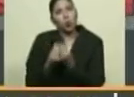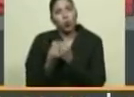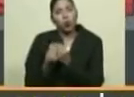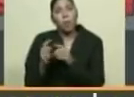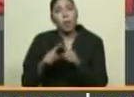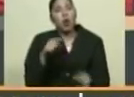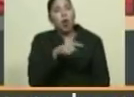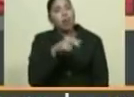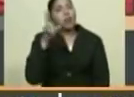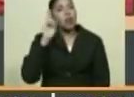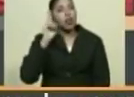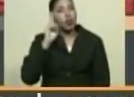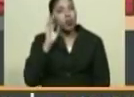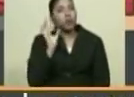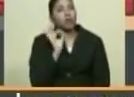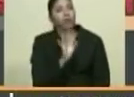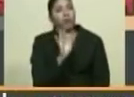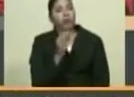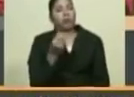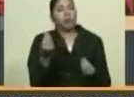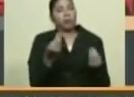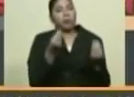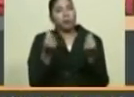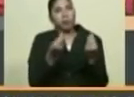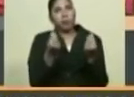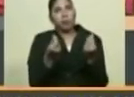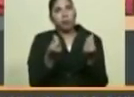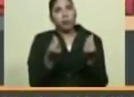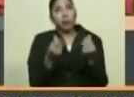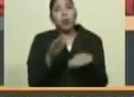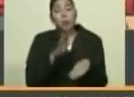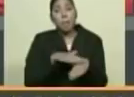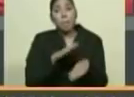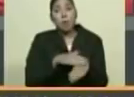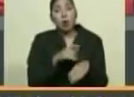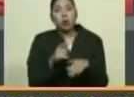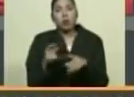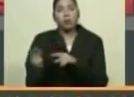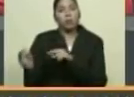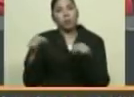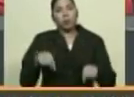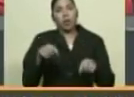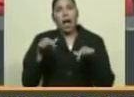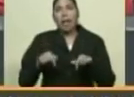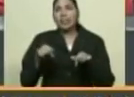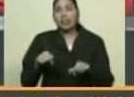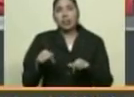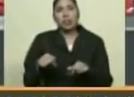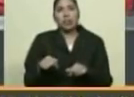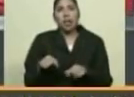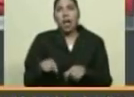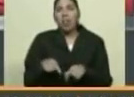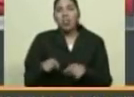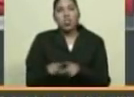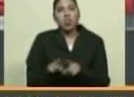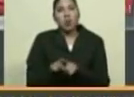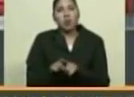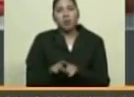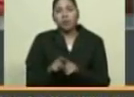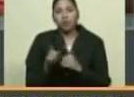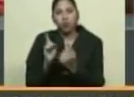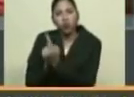razón. Y el destino tenía razón cuando lo mandó para acá. Aquí se enamoró más del